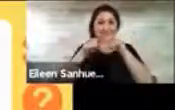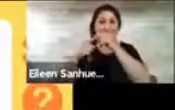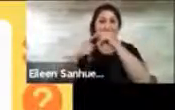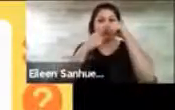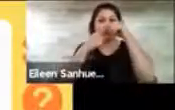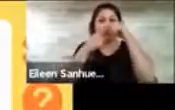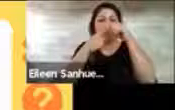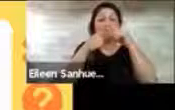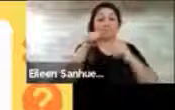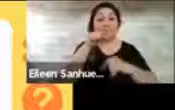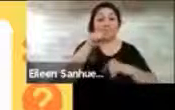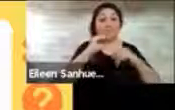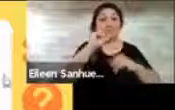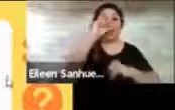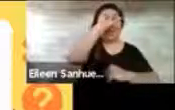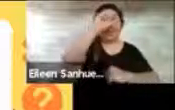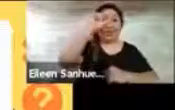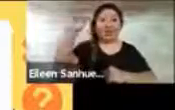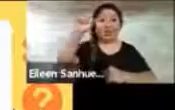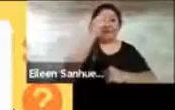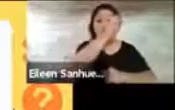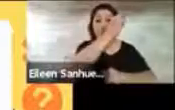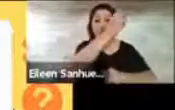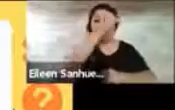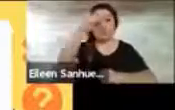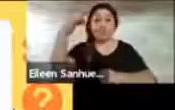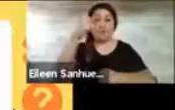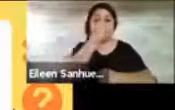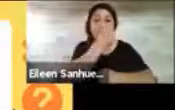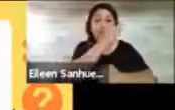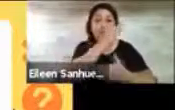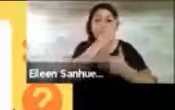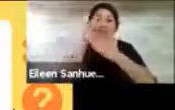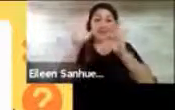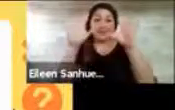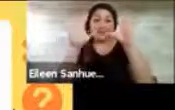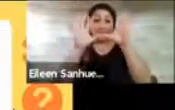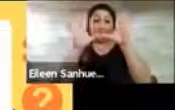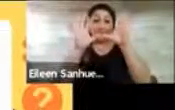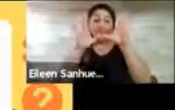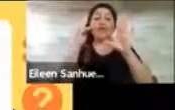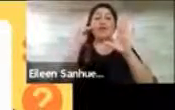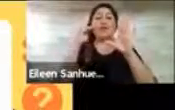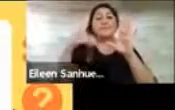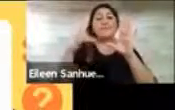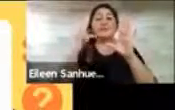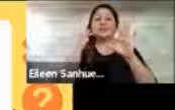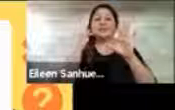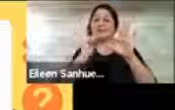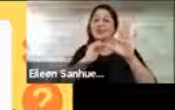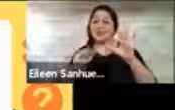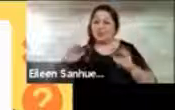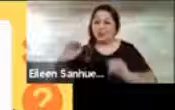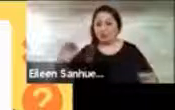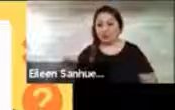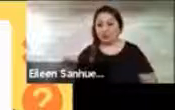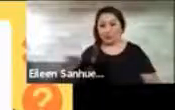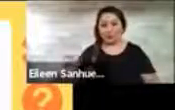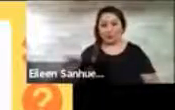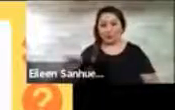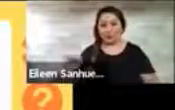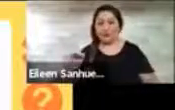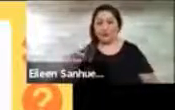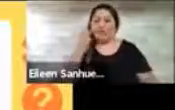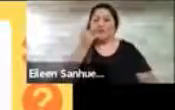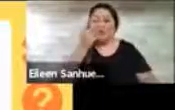está la secuencia de números del 1 al 10, que es como los números que es importante que los niños aprendan cuando están en la etapa preescolar.